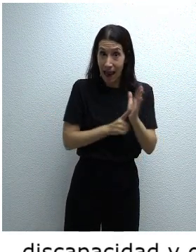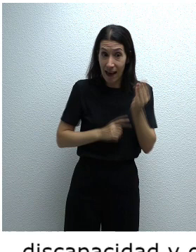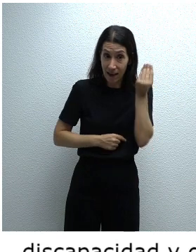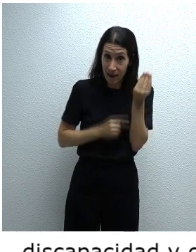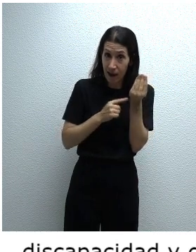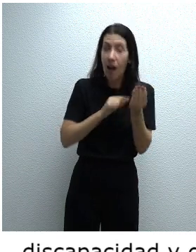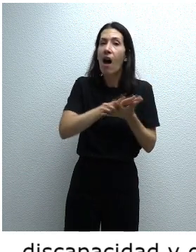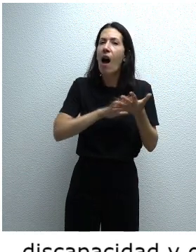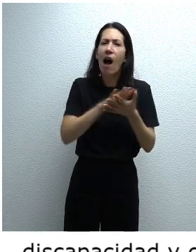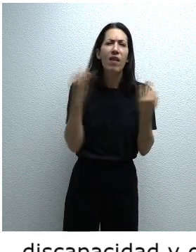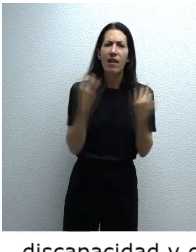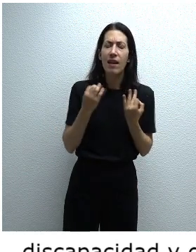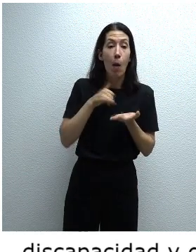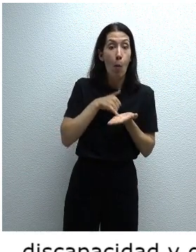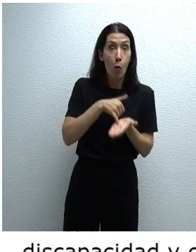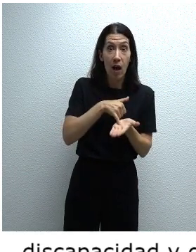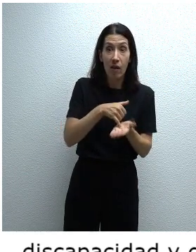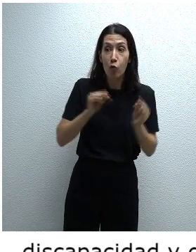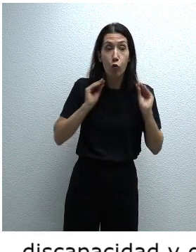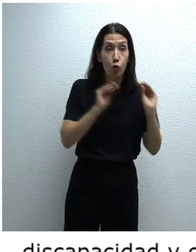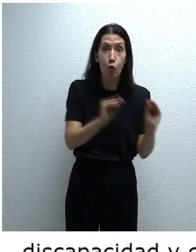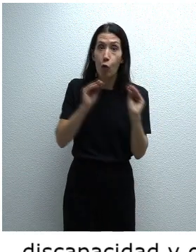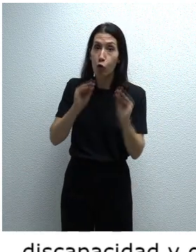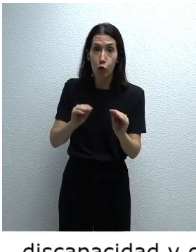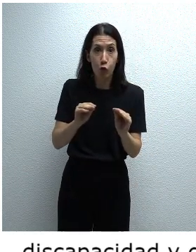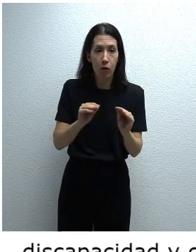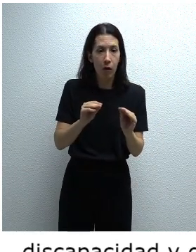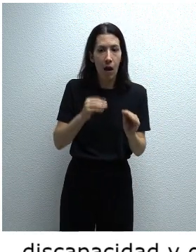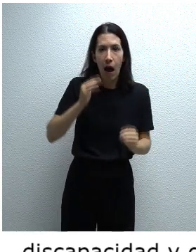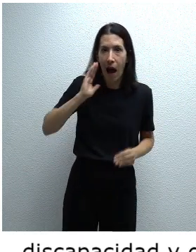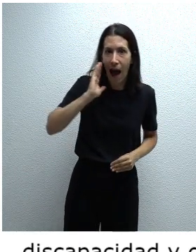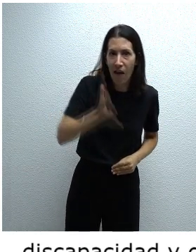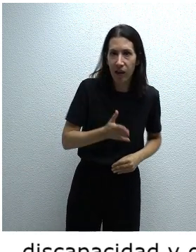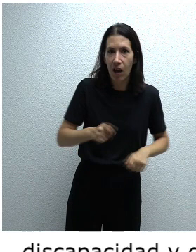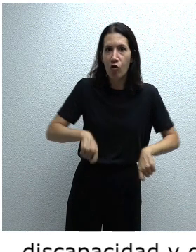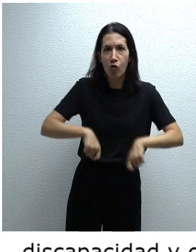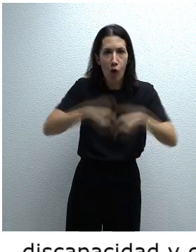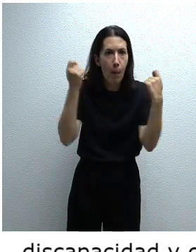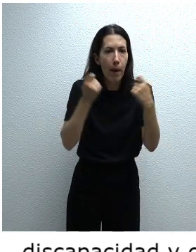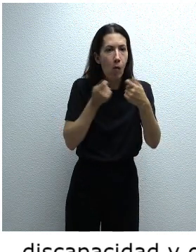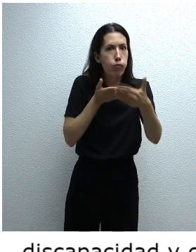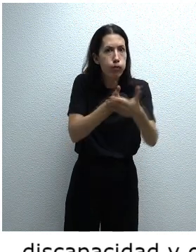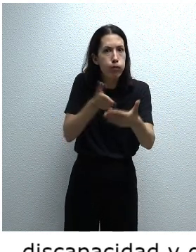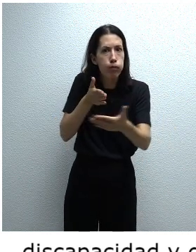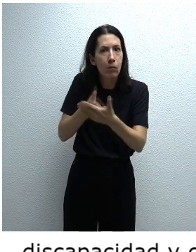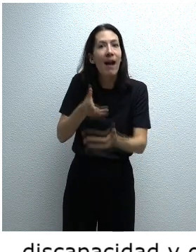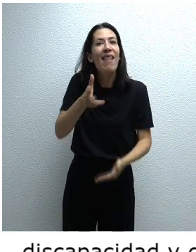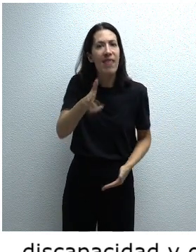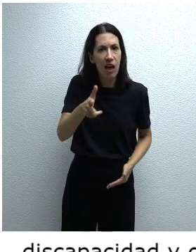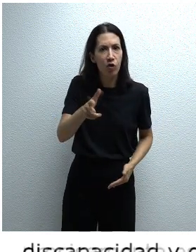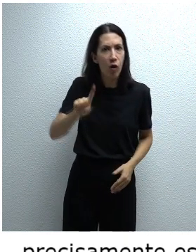trata de que esa vulnerabilidad no destruya ni entorpezca los derechos que